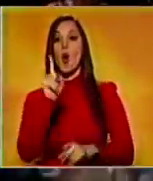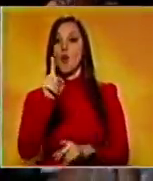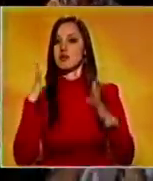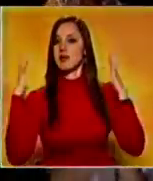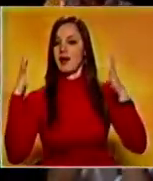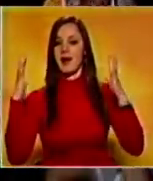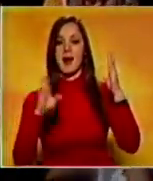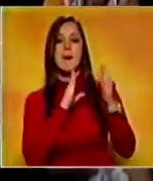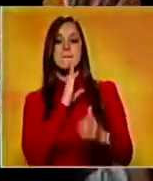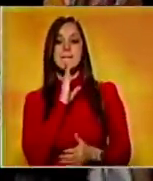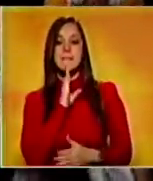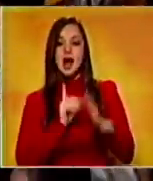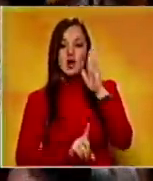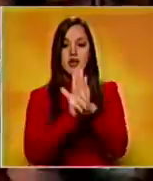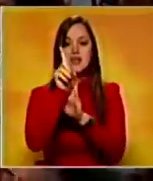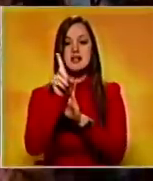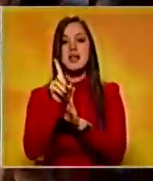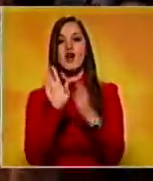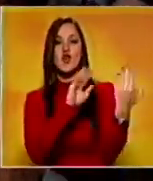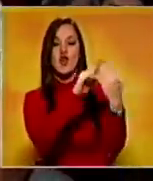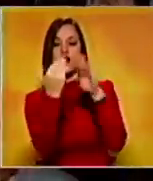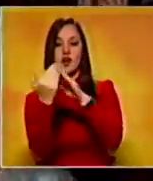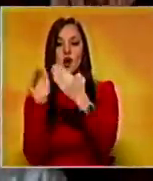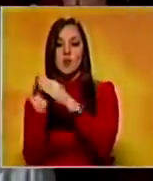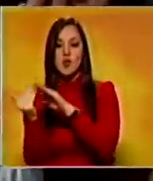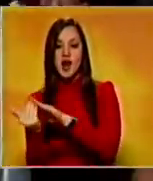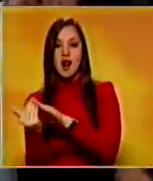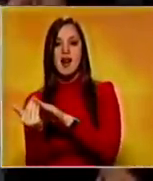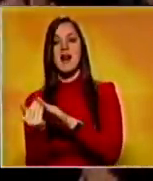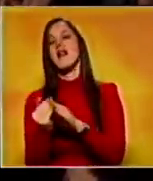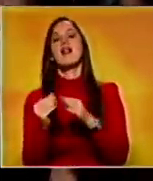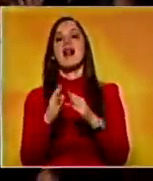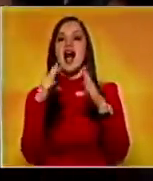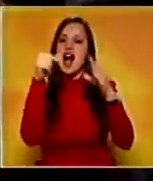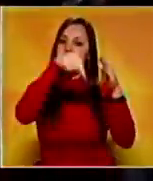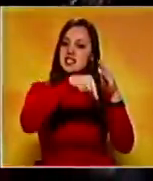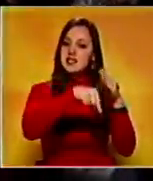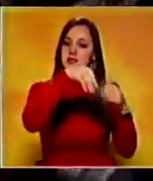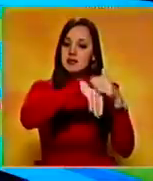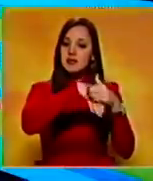de Desarrollo Comunal de Venezuela, que va a fusionar todos los fondos